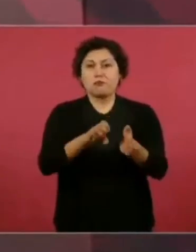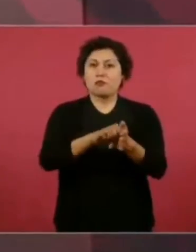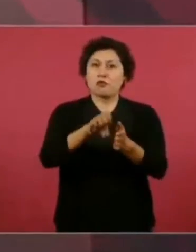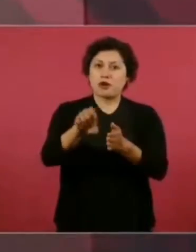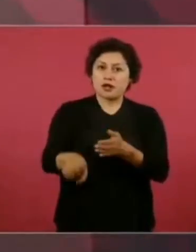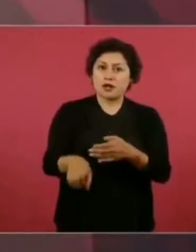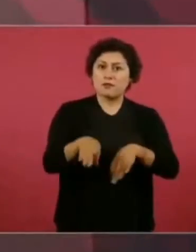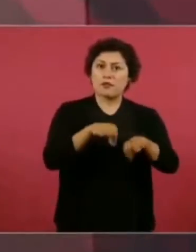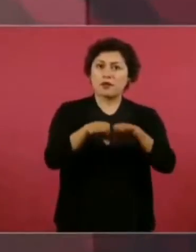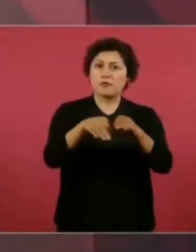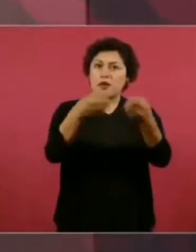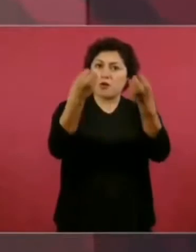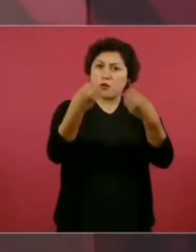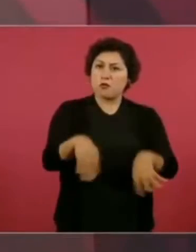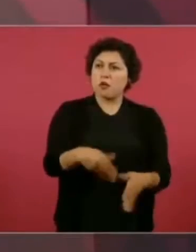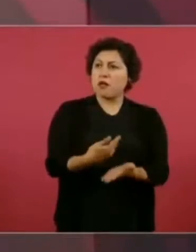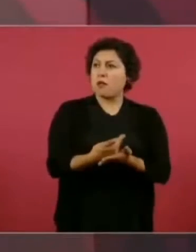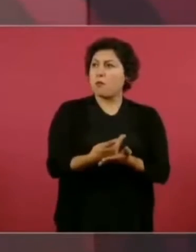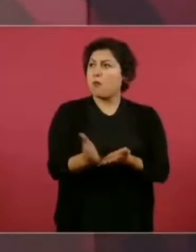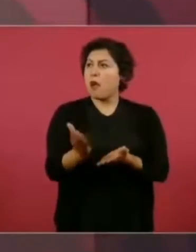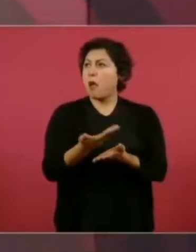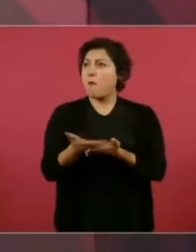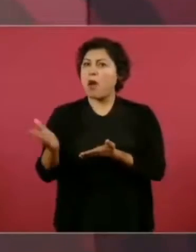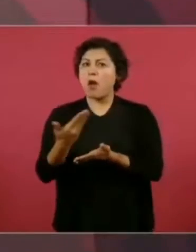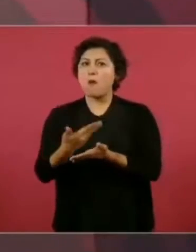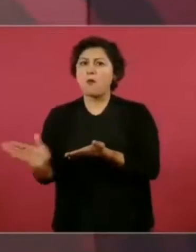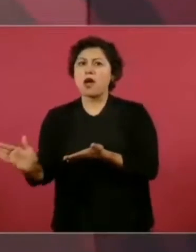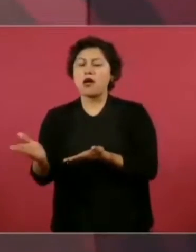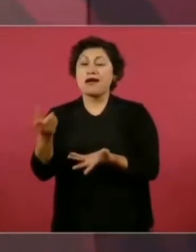mucha desintegración familiar,